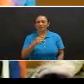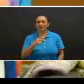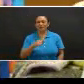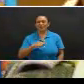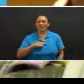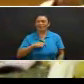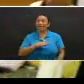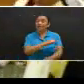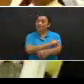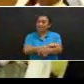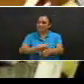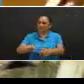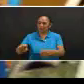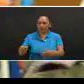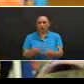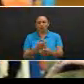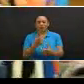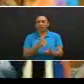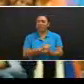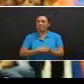a tener.